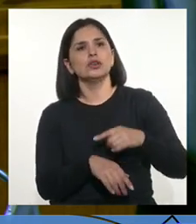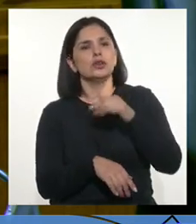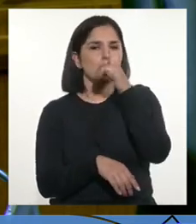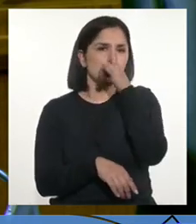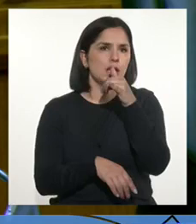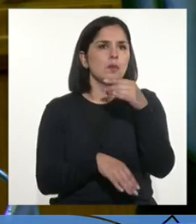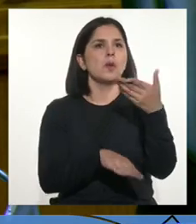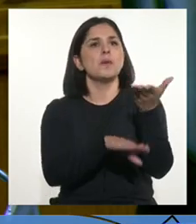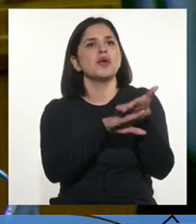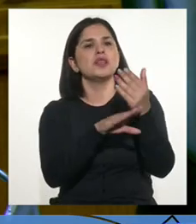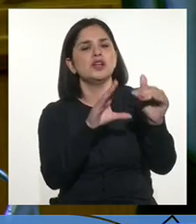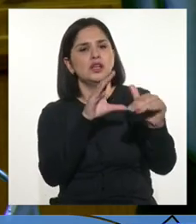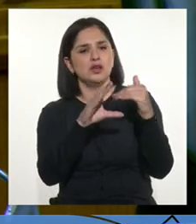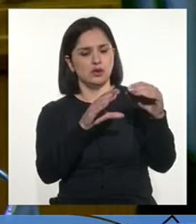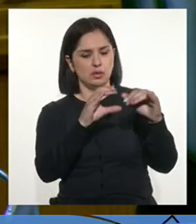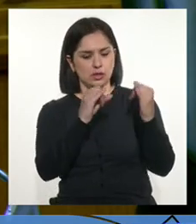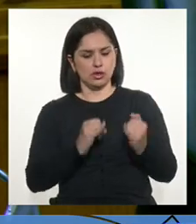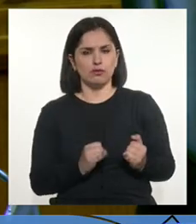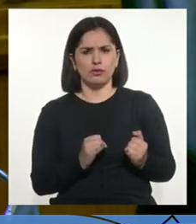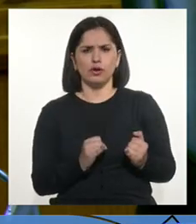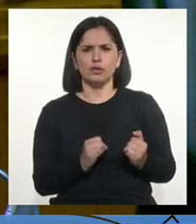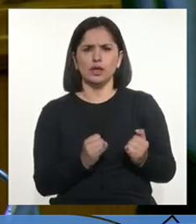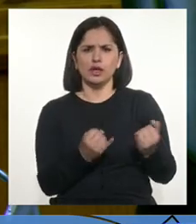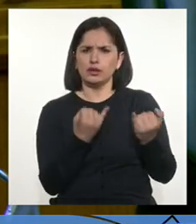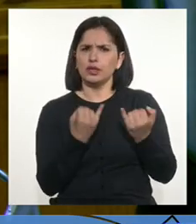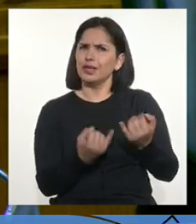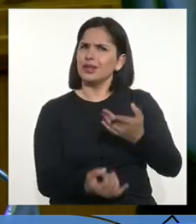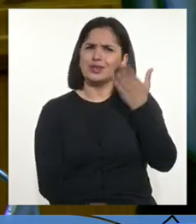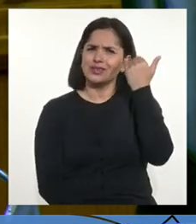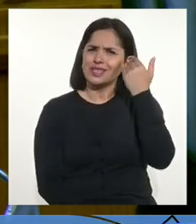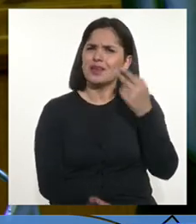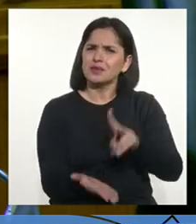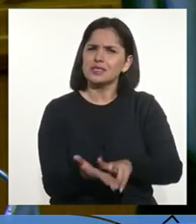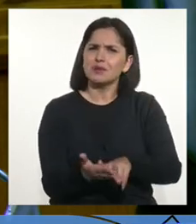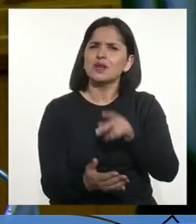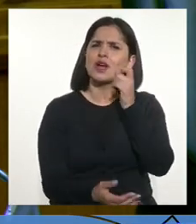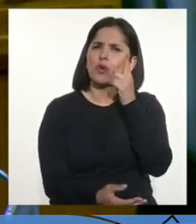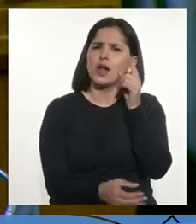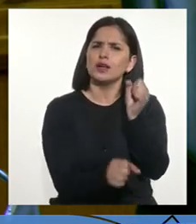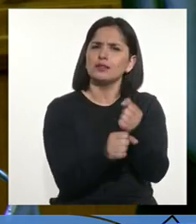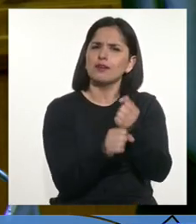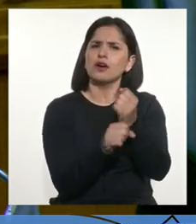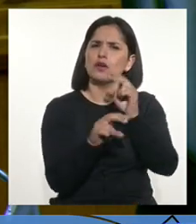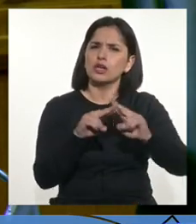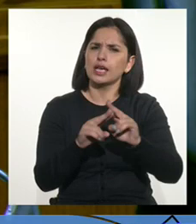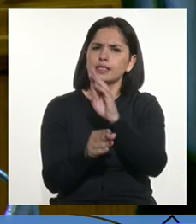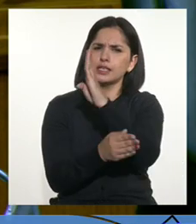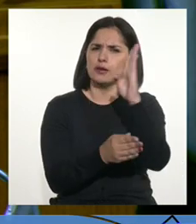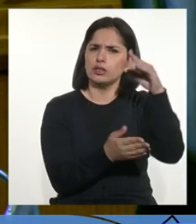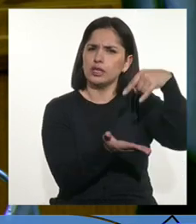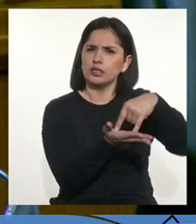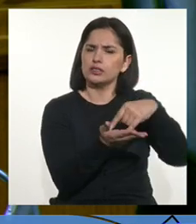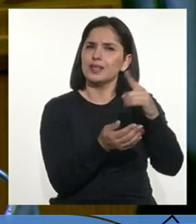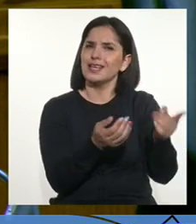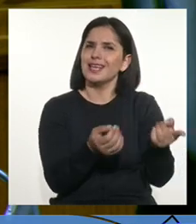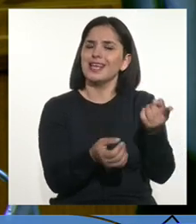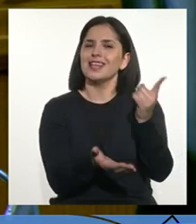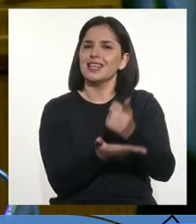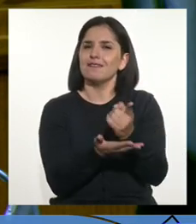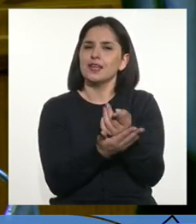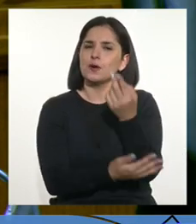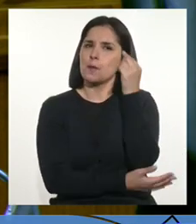estamos bastante lejanos a la tarea de la biblioteca yo creo que nosotros debiéramos repensar un poco